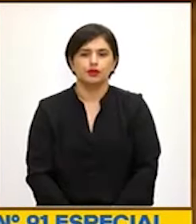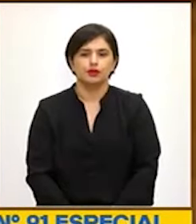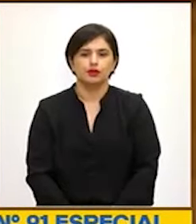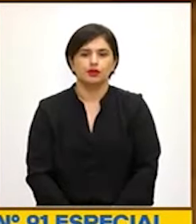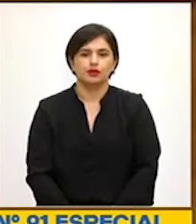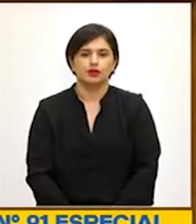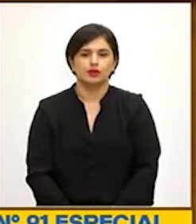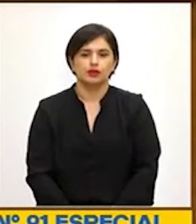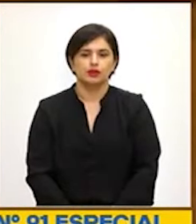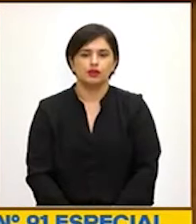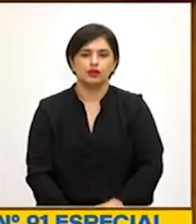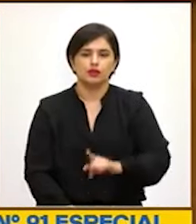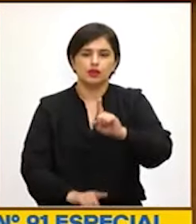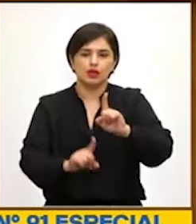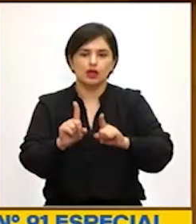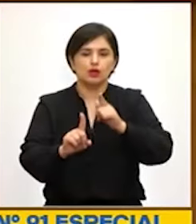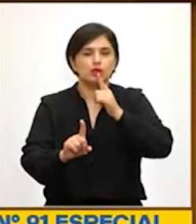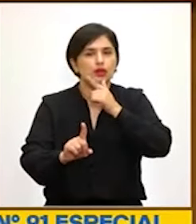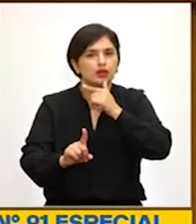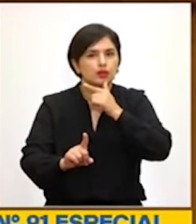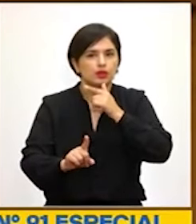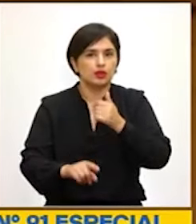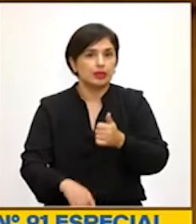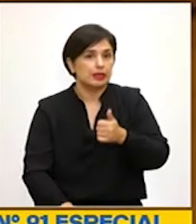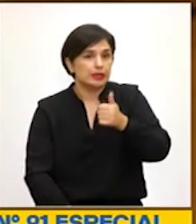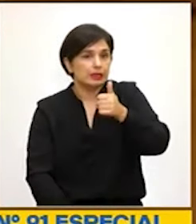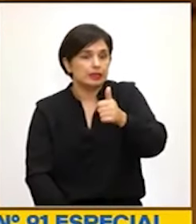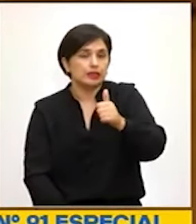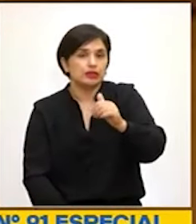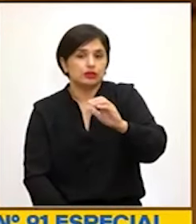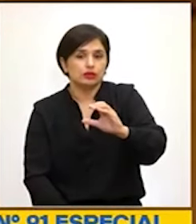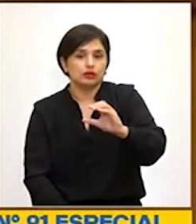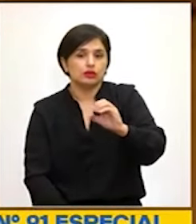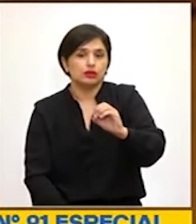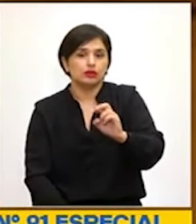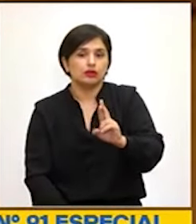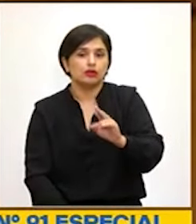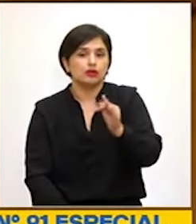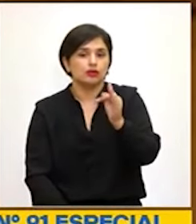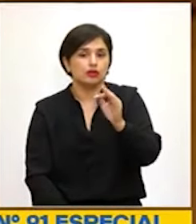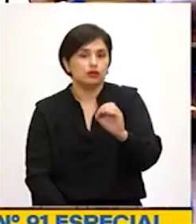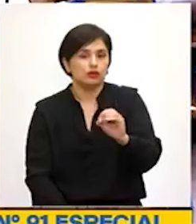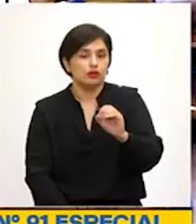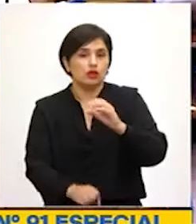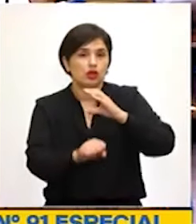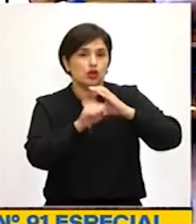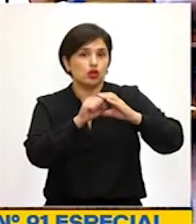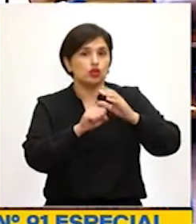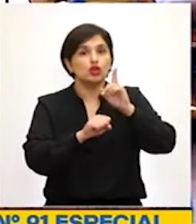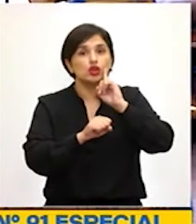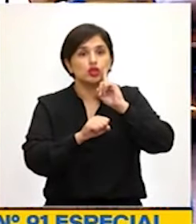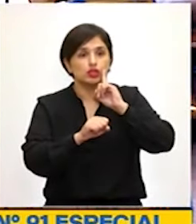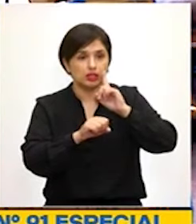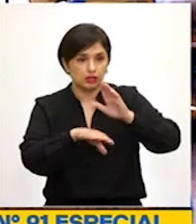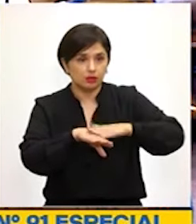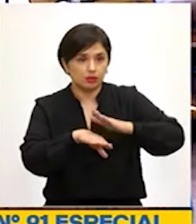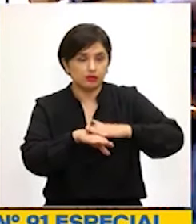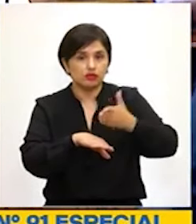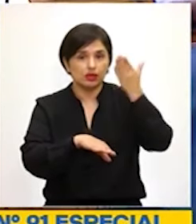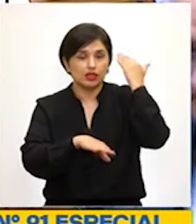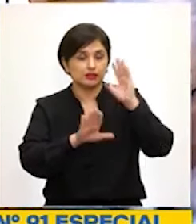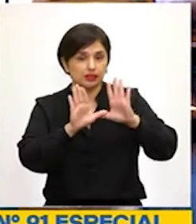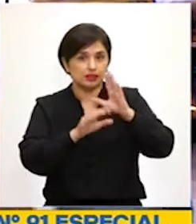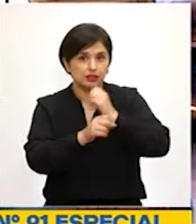algunas dudas director de golfo por su intermedio presidente maricunga codelco lo tiene hace más de 10 años la concesión